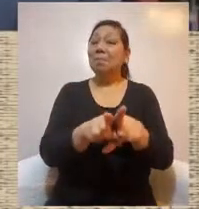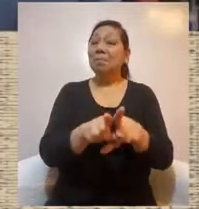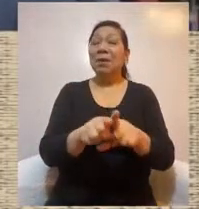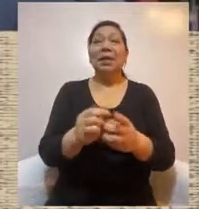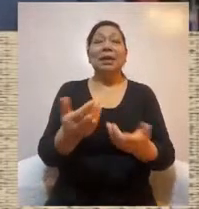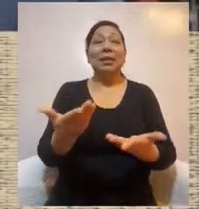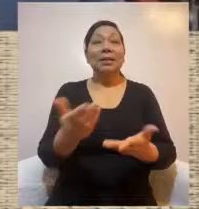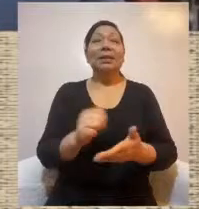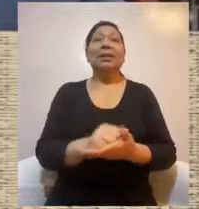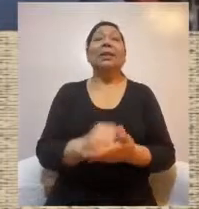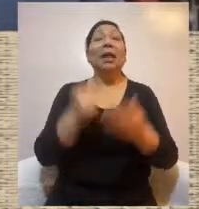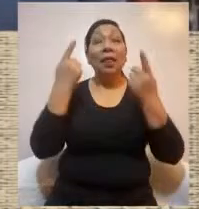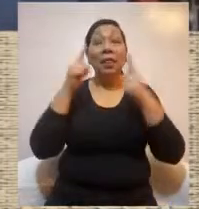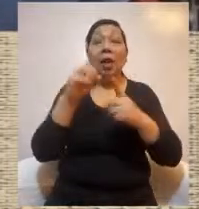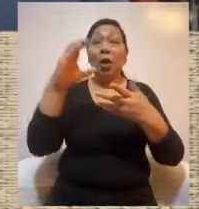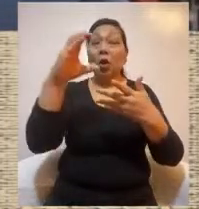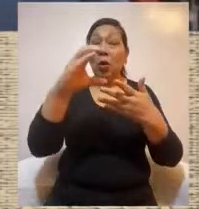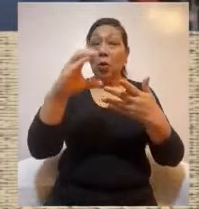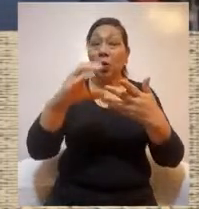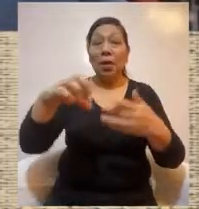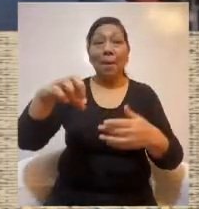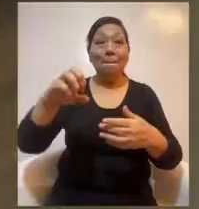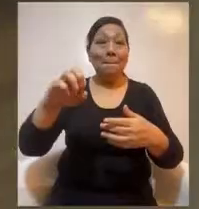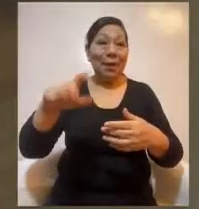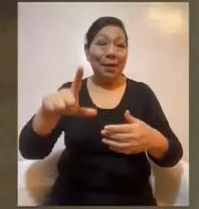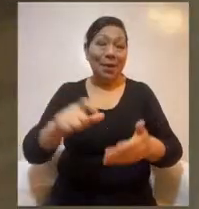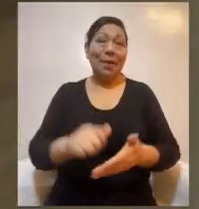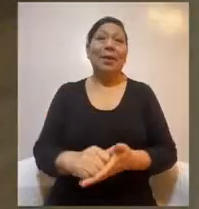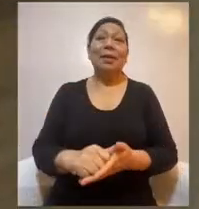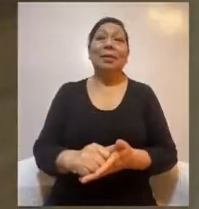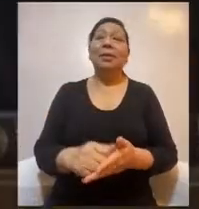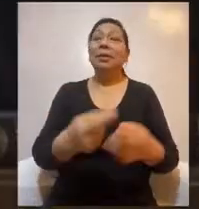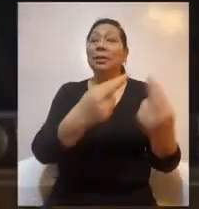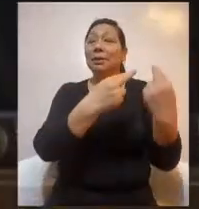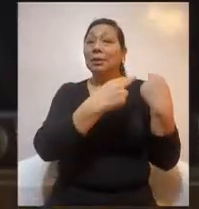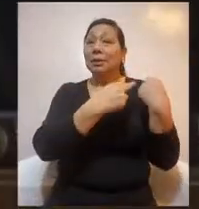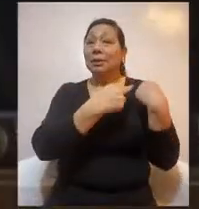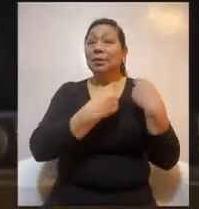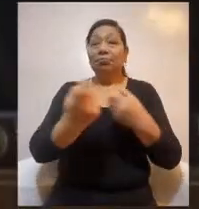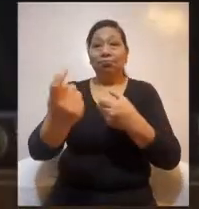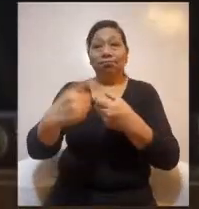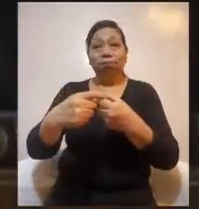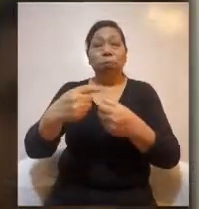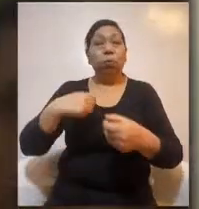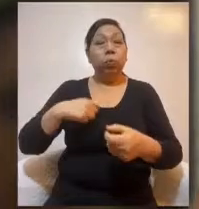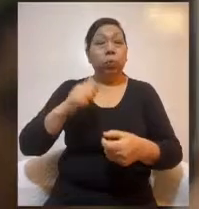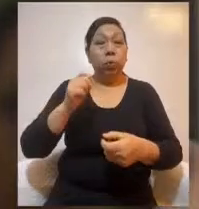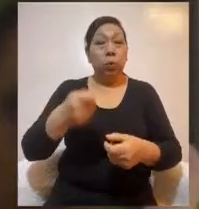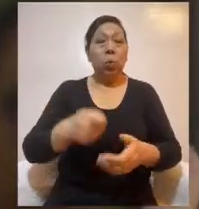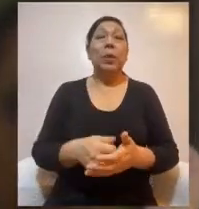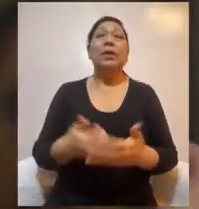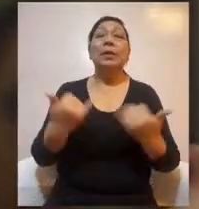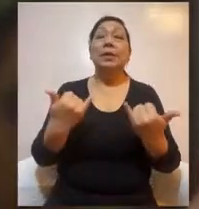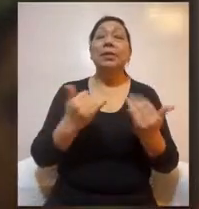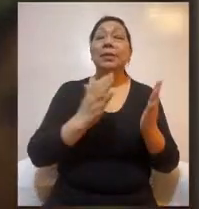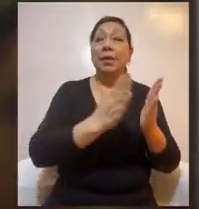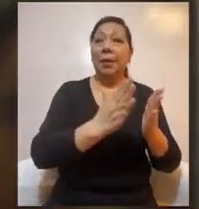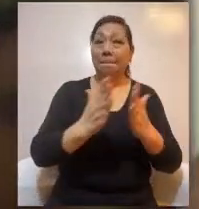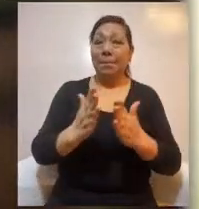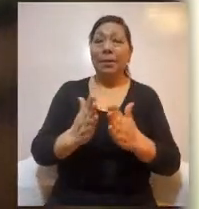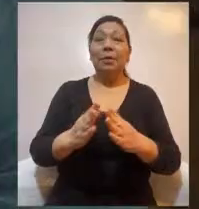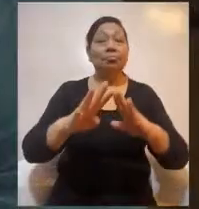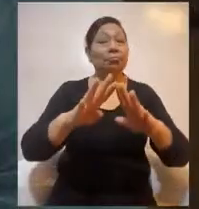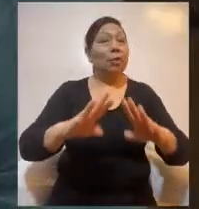también señala de que, de acuerdo al Código Procesal Penal, pues es obligatoria la concurrencia del juez en el proceso y en esa